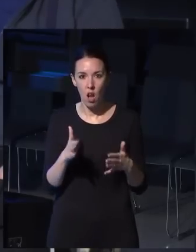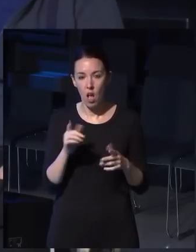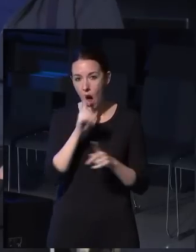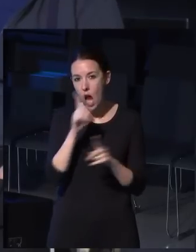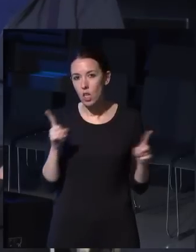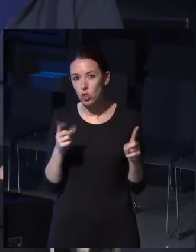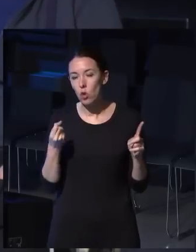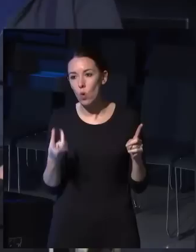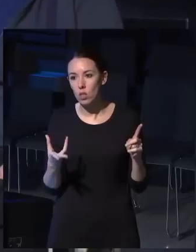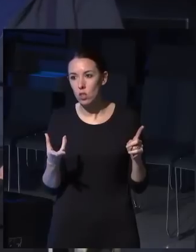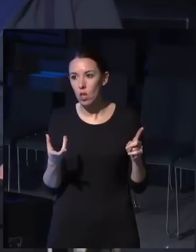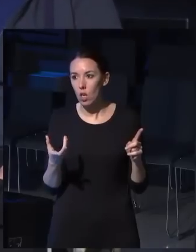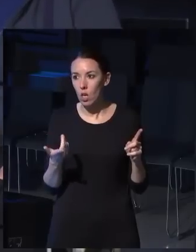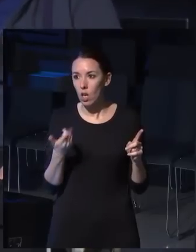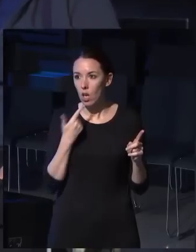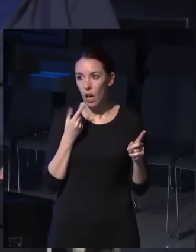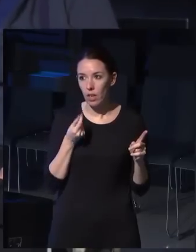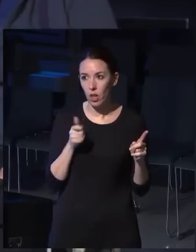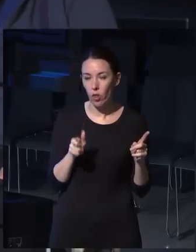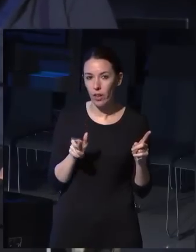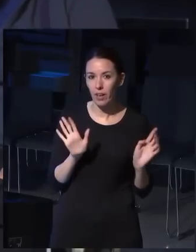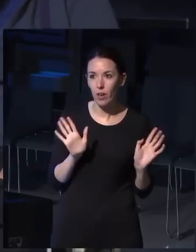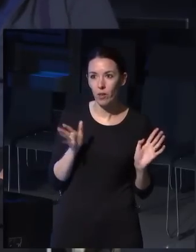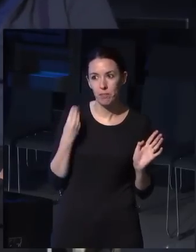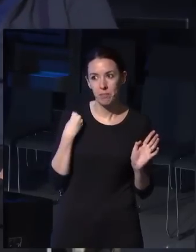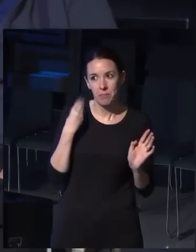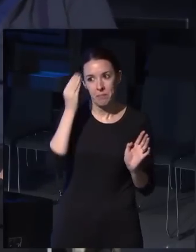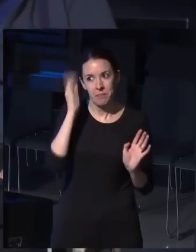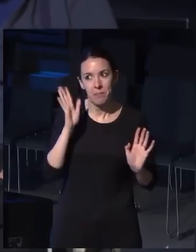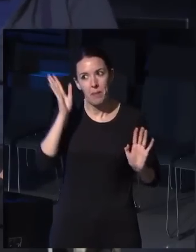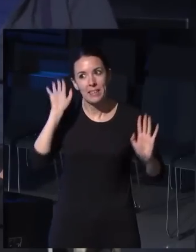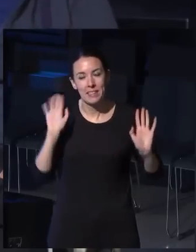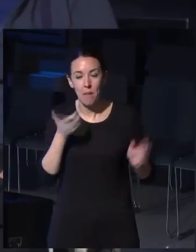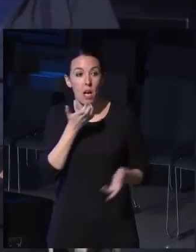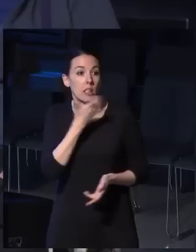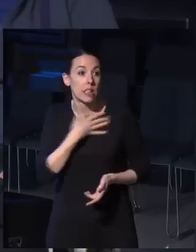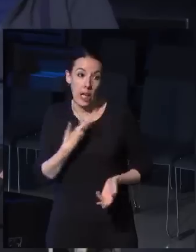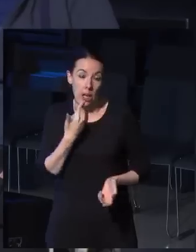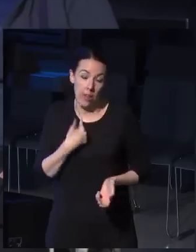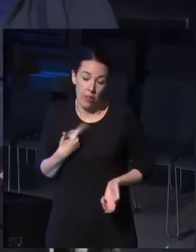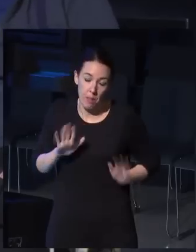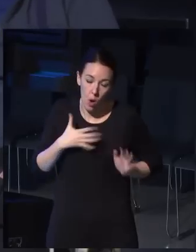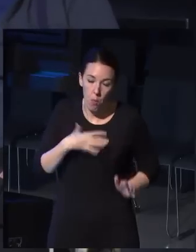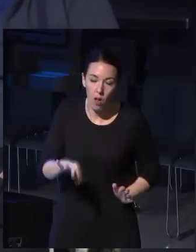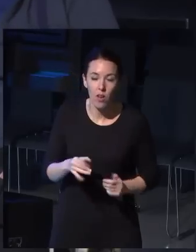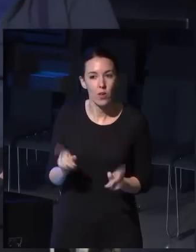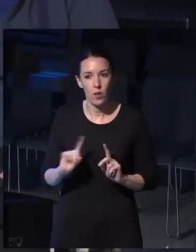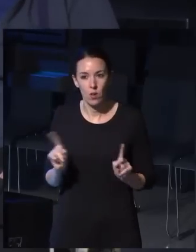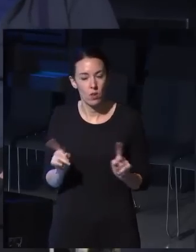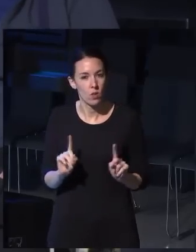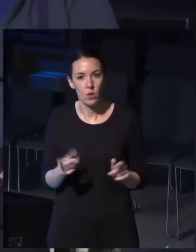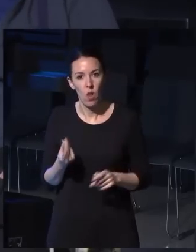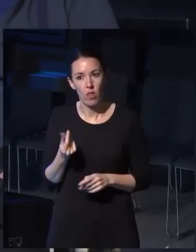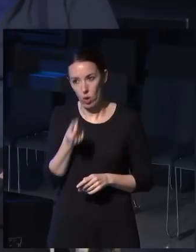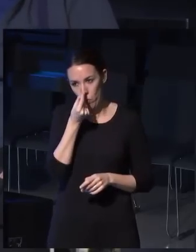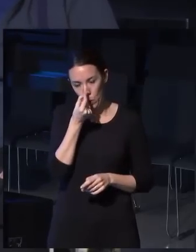año? Ah, que me sé decir el dinero. Ah, no. Hombre, si quieres soltar el caché, a lo mejor eso ayuda, ¿eh? No,